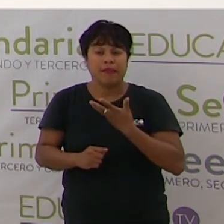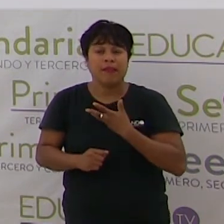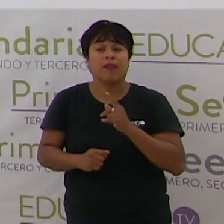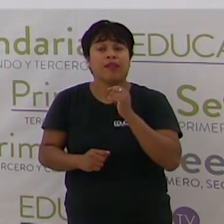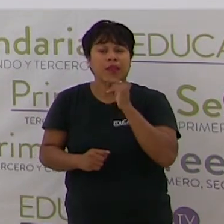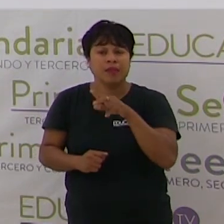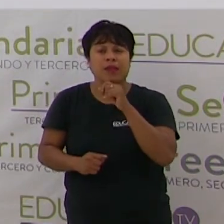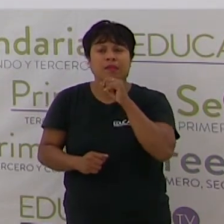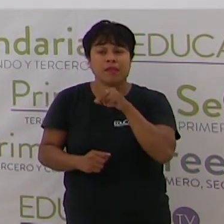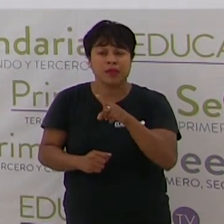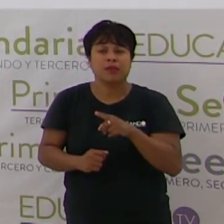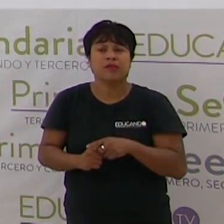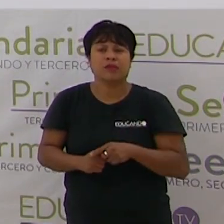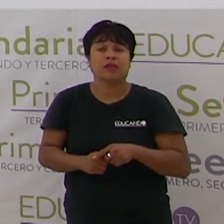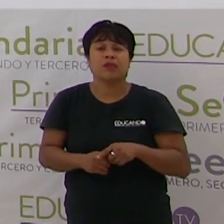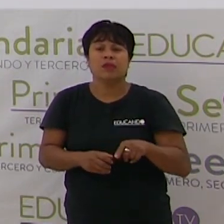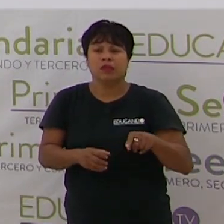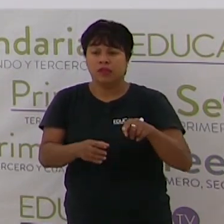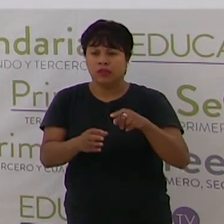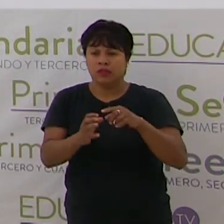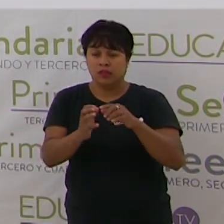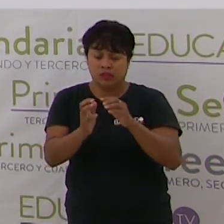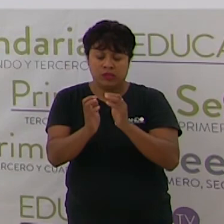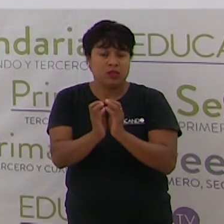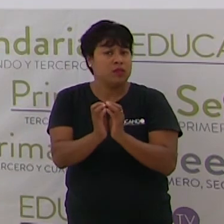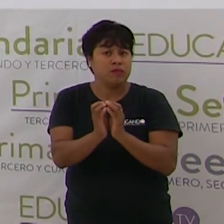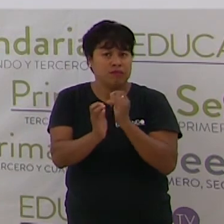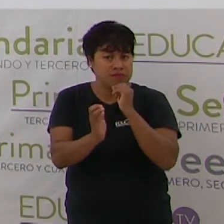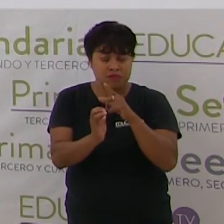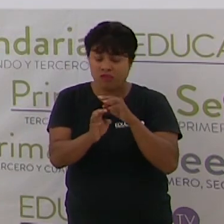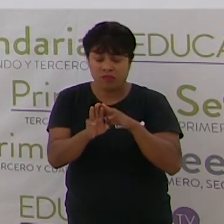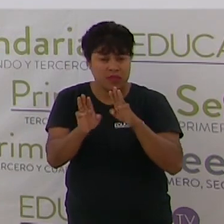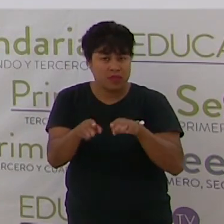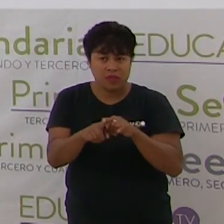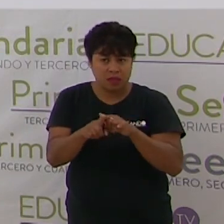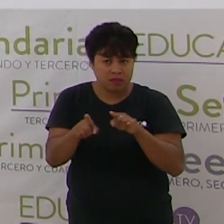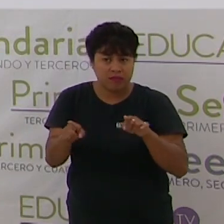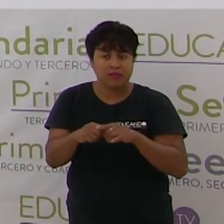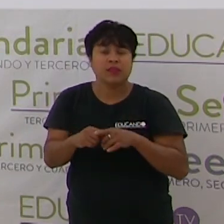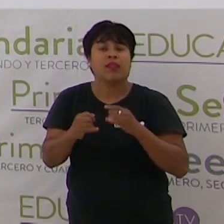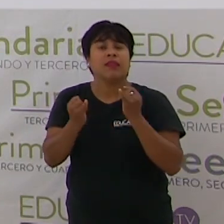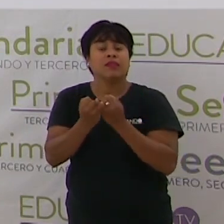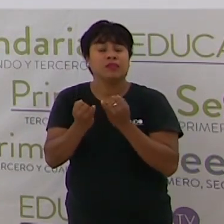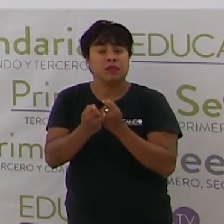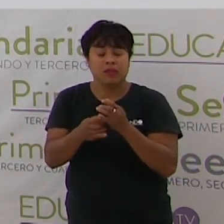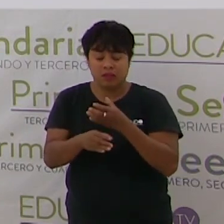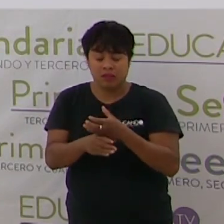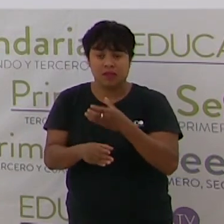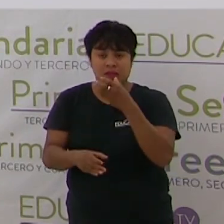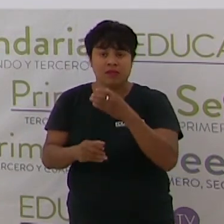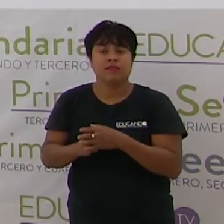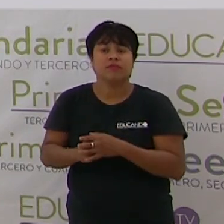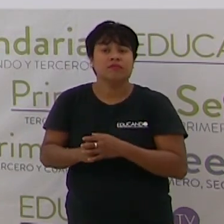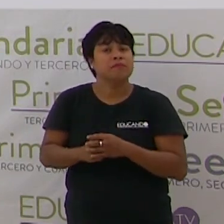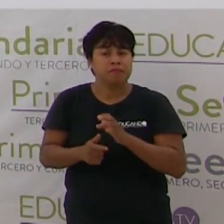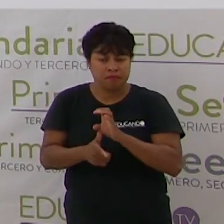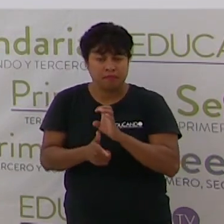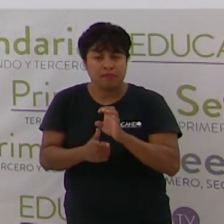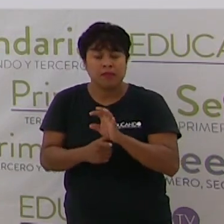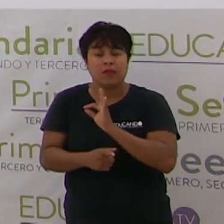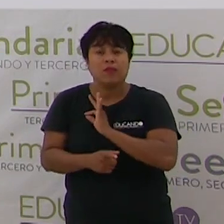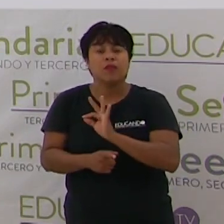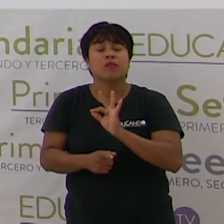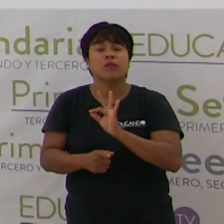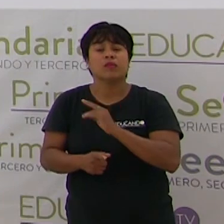también la misma circunferencia que el cilindro o que la esfera. Entonces, por eso también viene